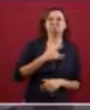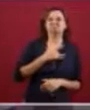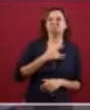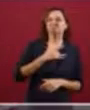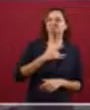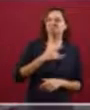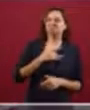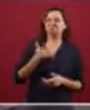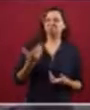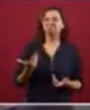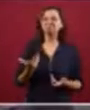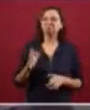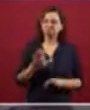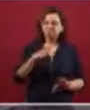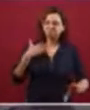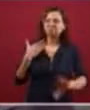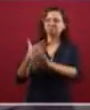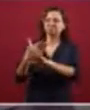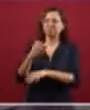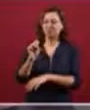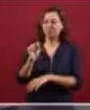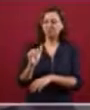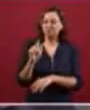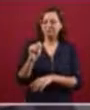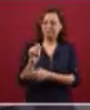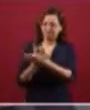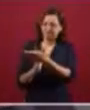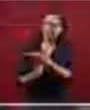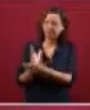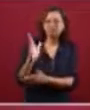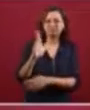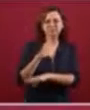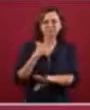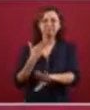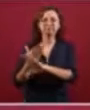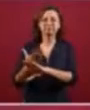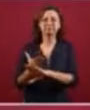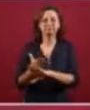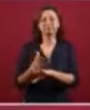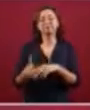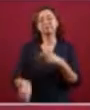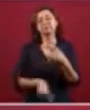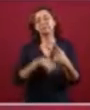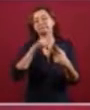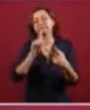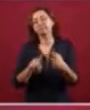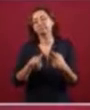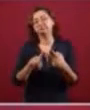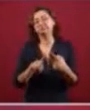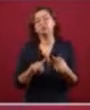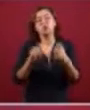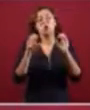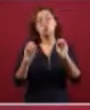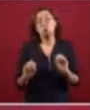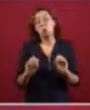vulnerar el sistema del SAT, o alguien